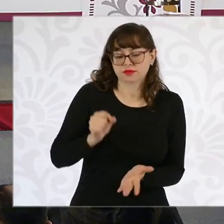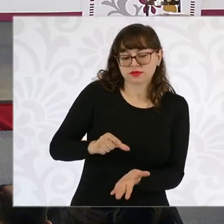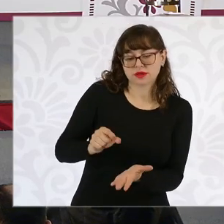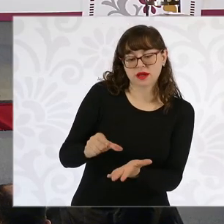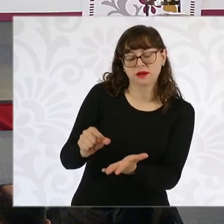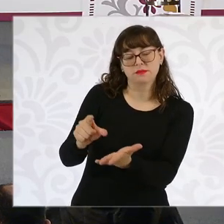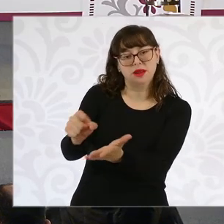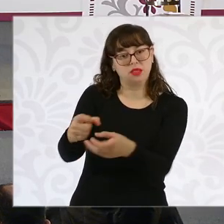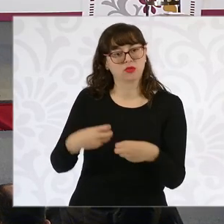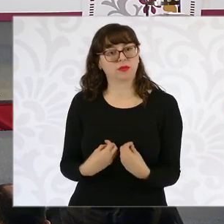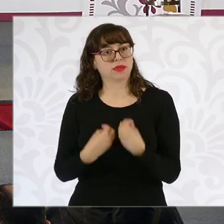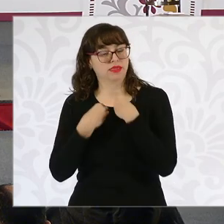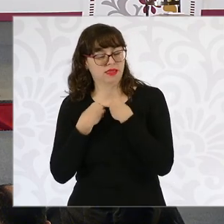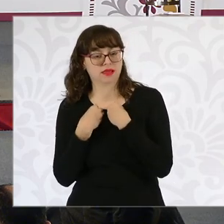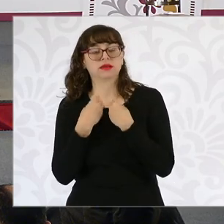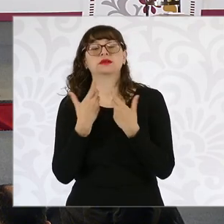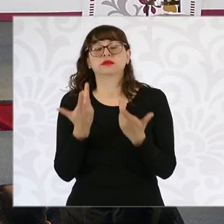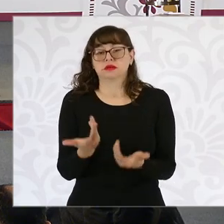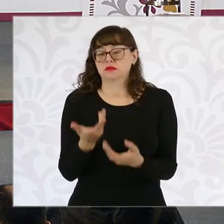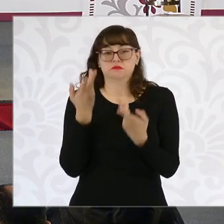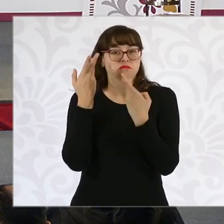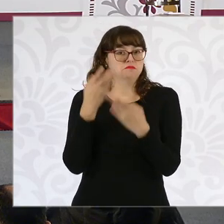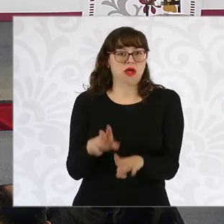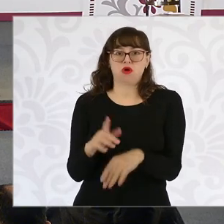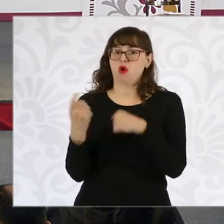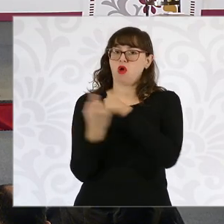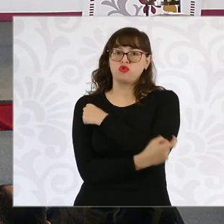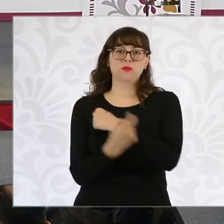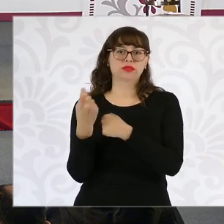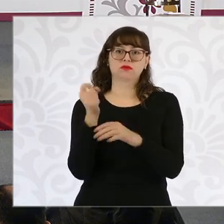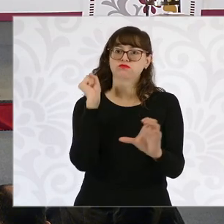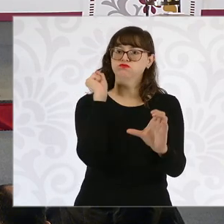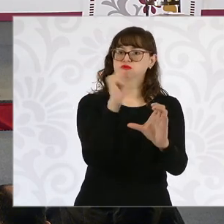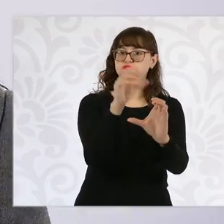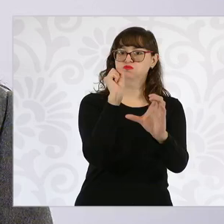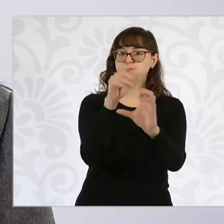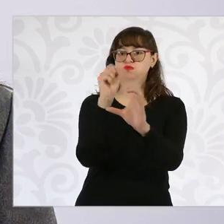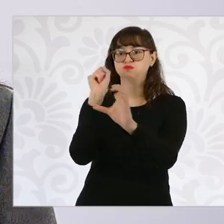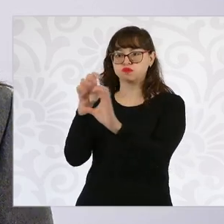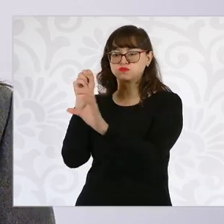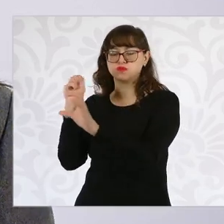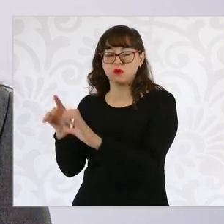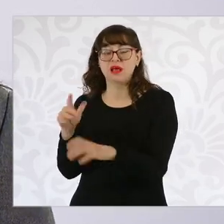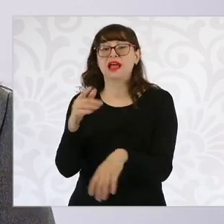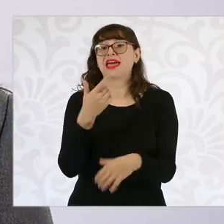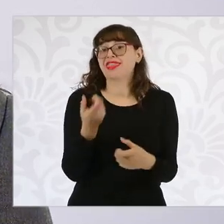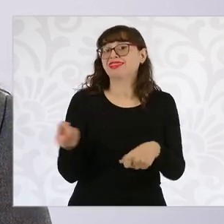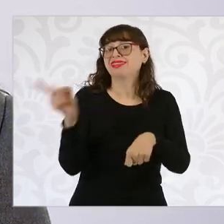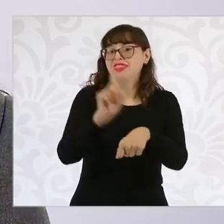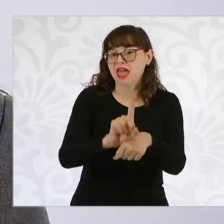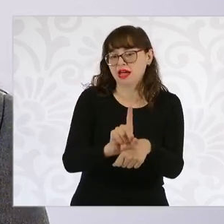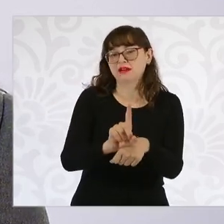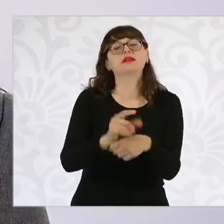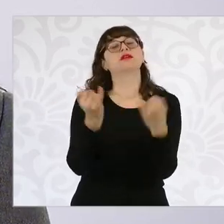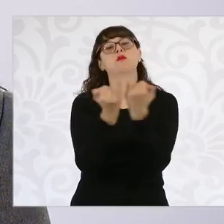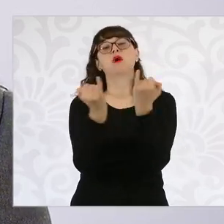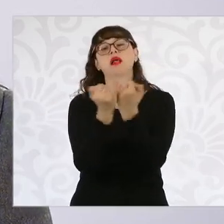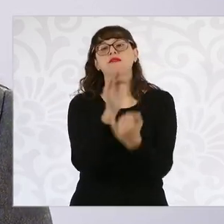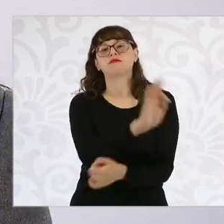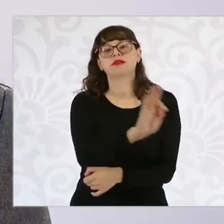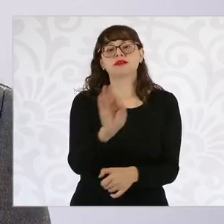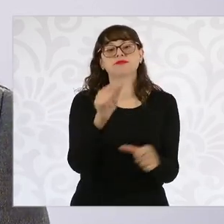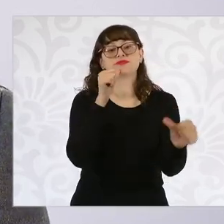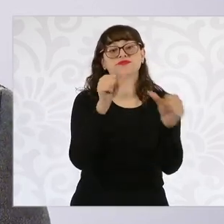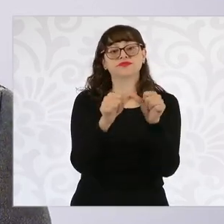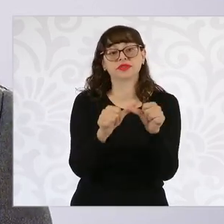se hace esta dispersión por letra. Como ustedes saben, estamos llegando casi a 13